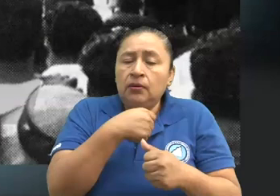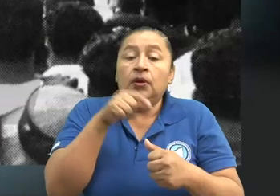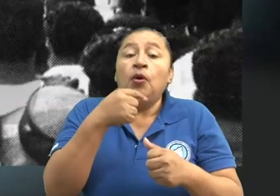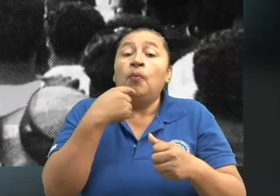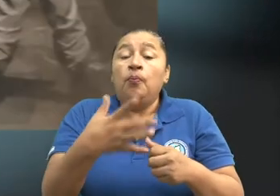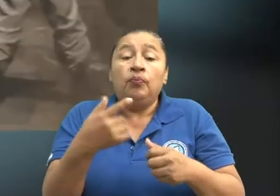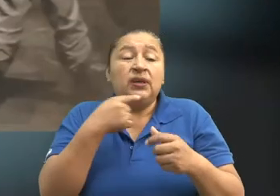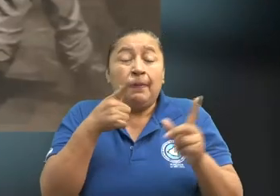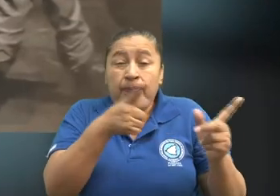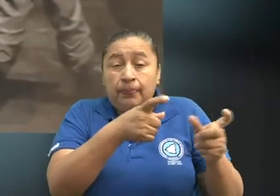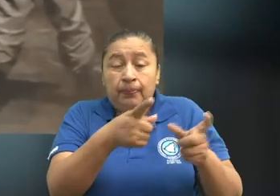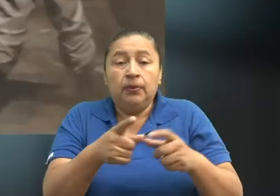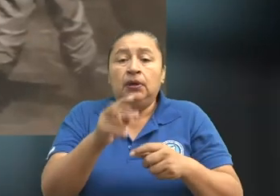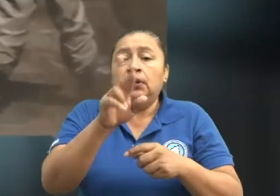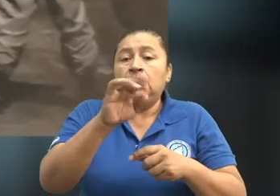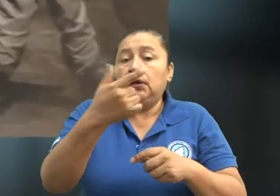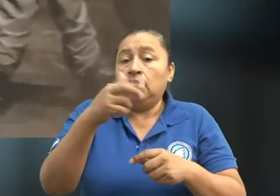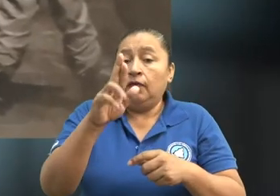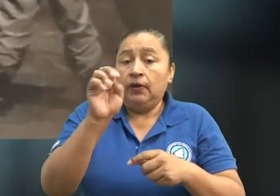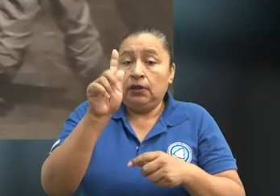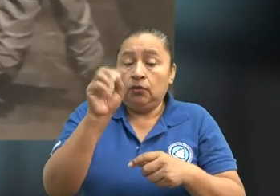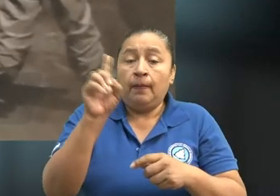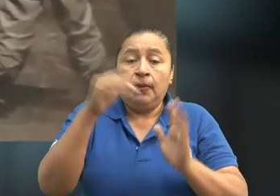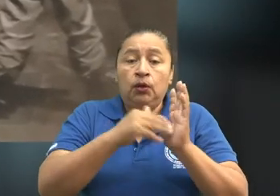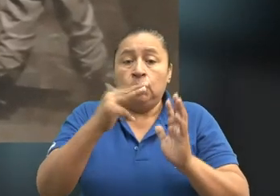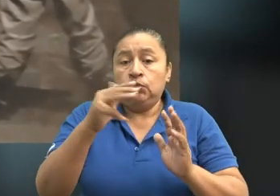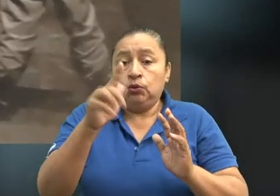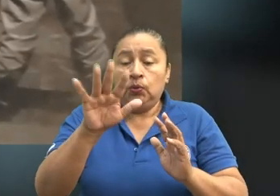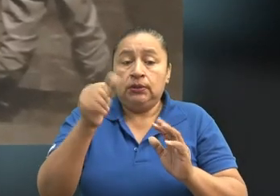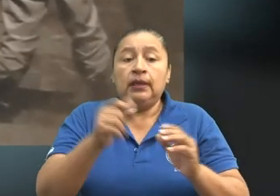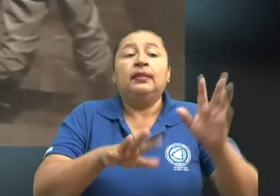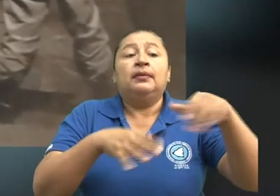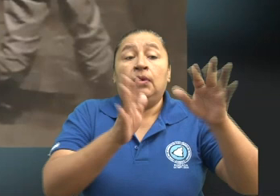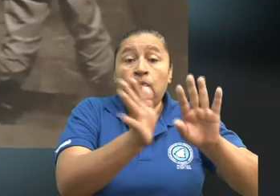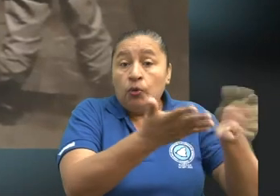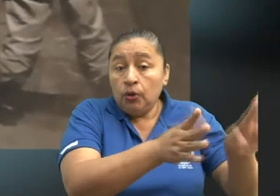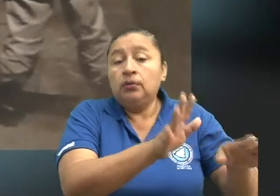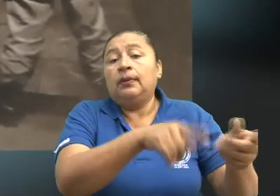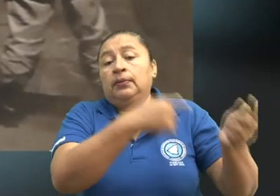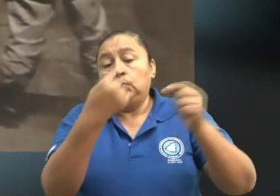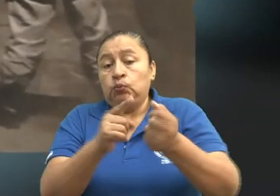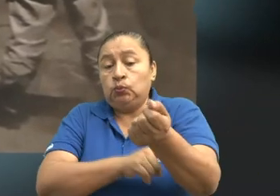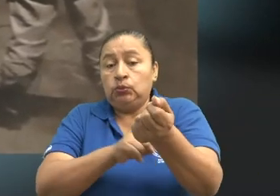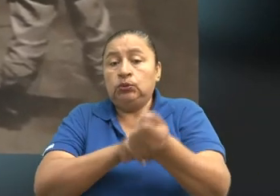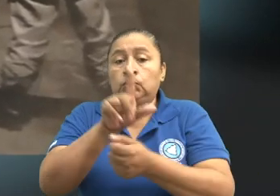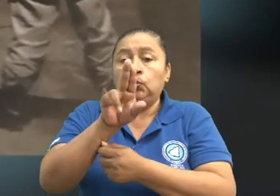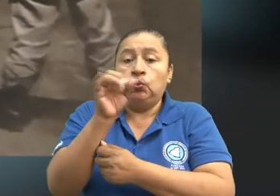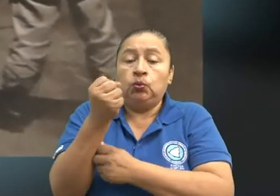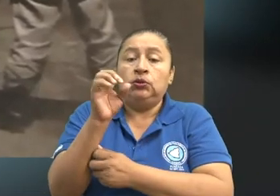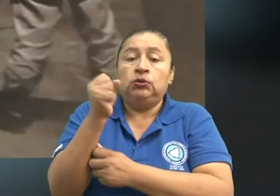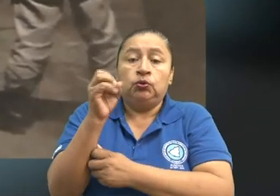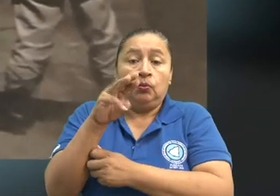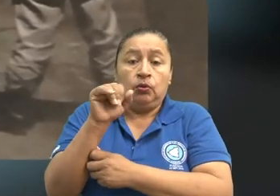ajusticiado por Rigoberto López Pérez en 1956. Después a ese Somoza lo sustituye su hermano Luis Somoza, ¿verdad? Que